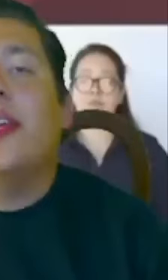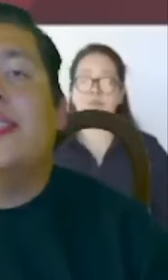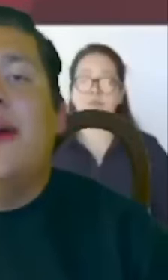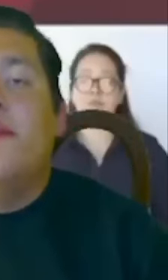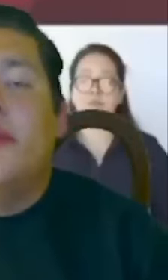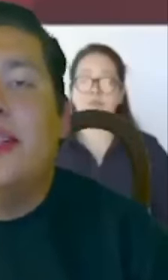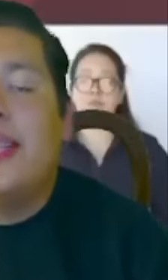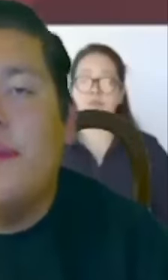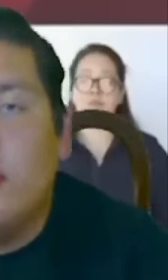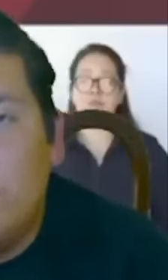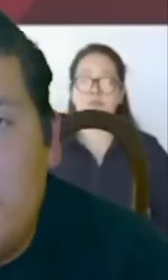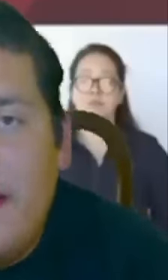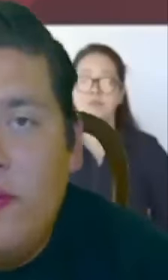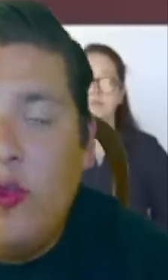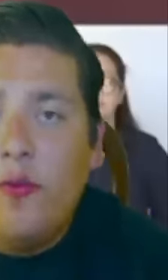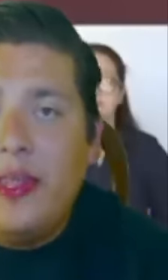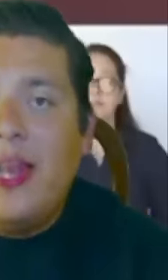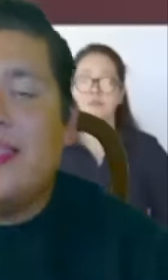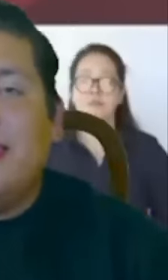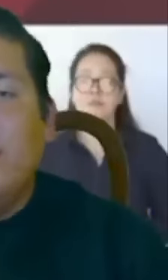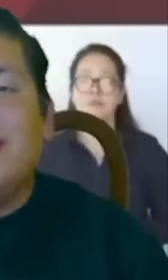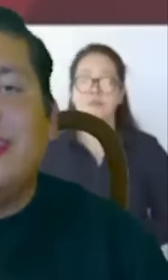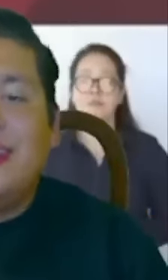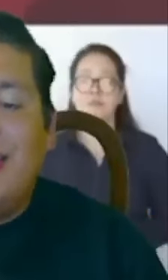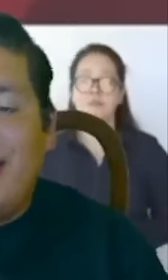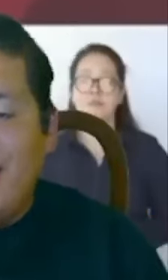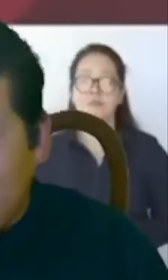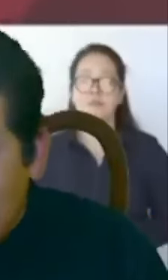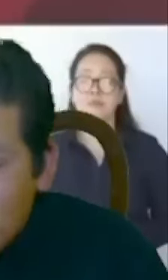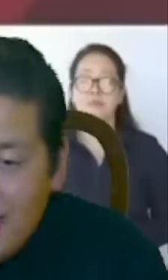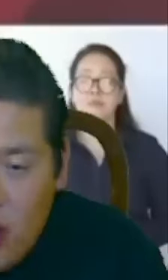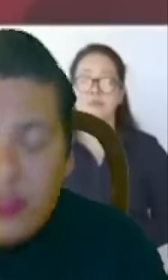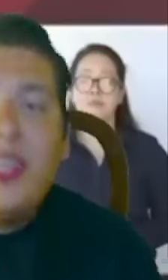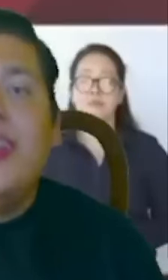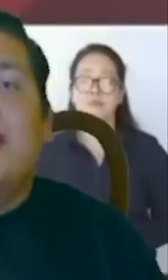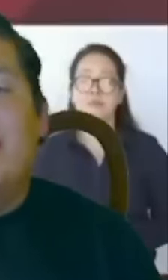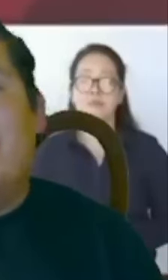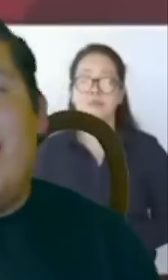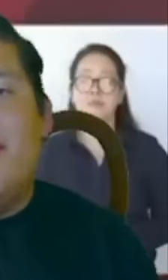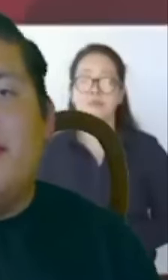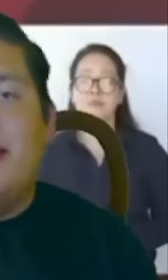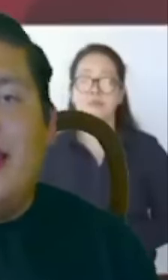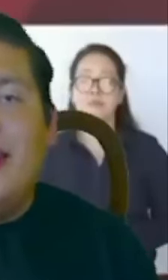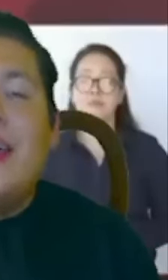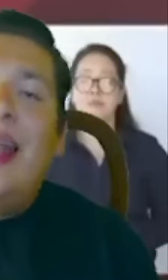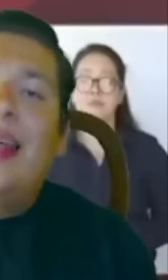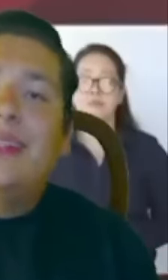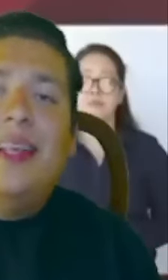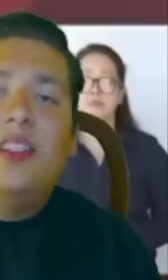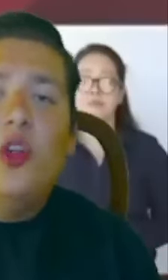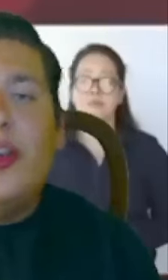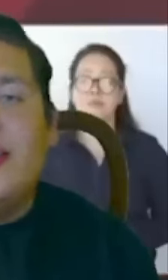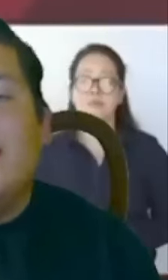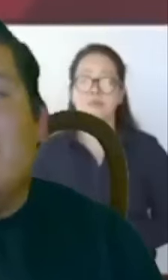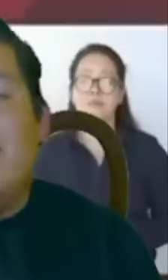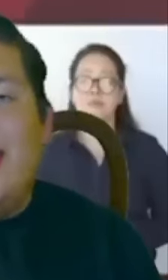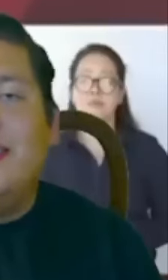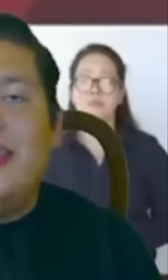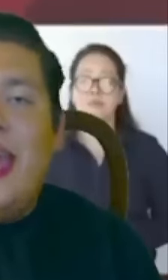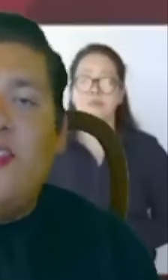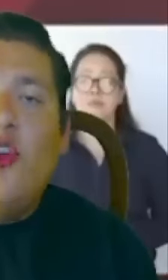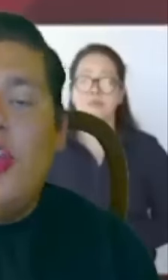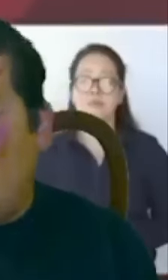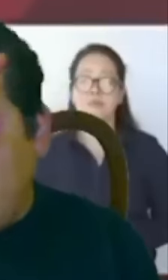histórico que estamos viviendo, donde las naciones extranjeras sí o sí se quieren meter a las elecciones